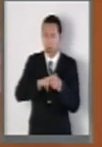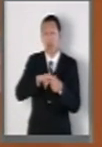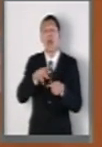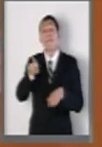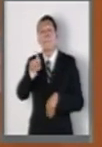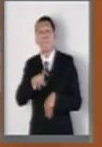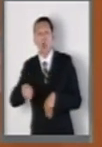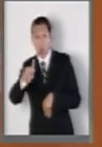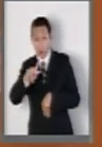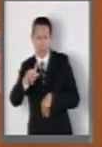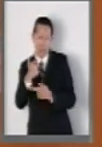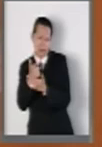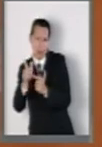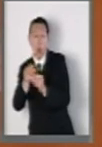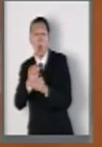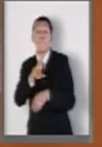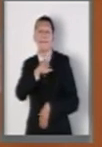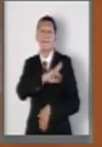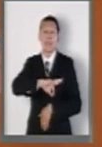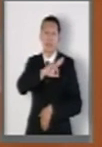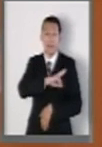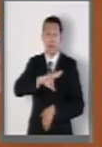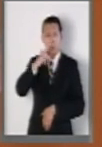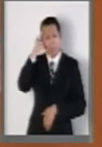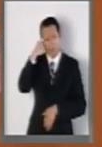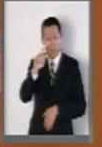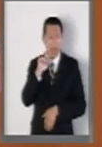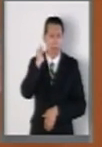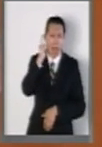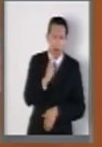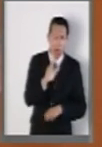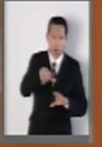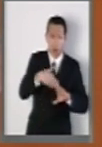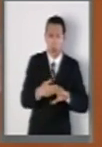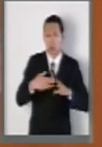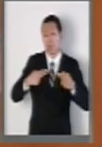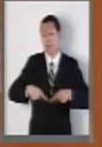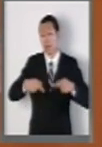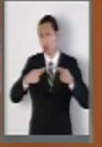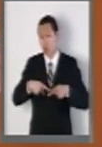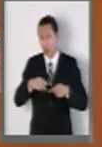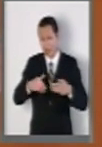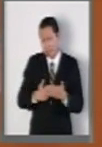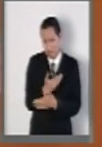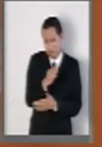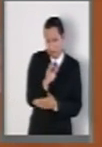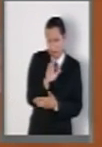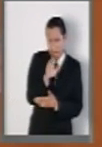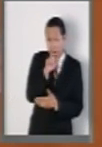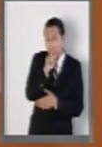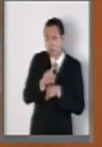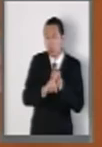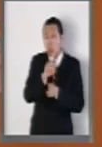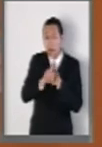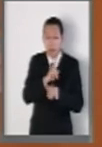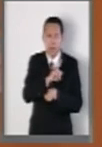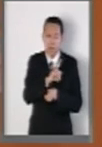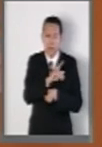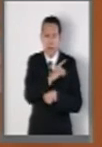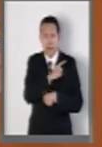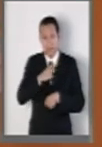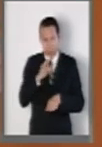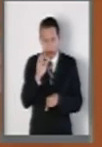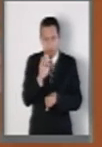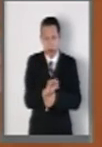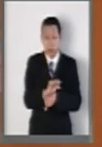permita prevenir cualquier amenaza de vulneración a la integridad personal del recién nacido, así como otorgar servicios